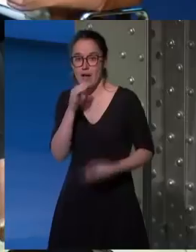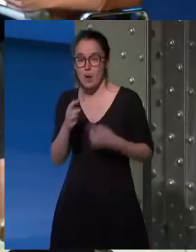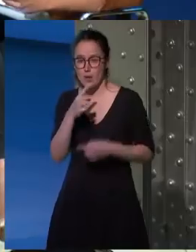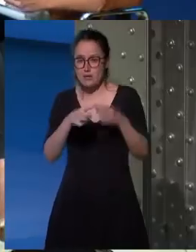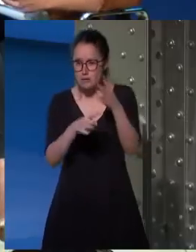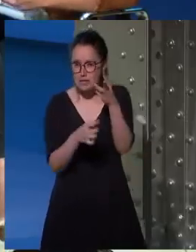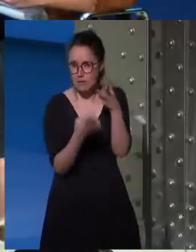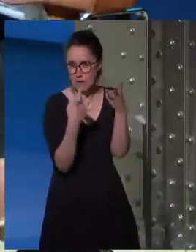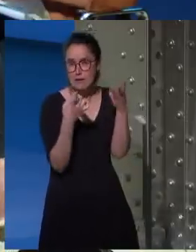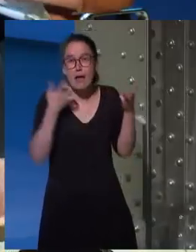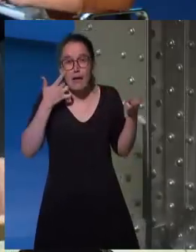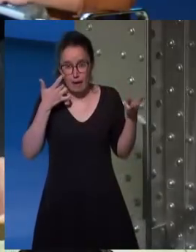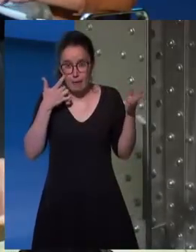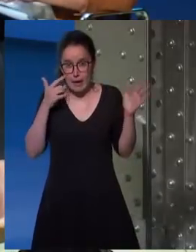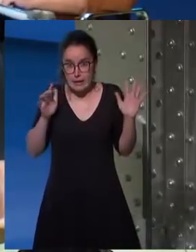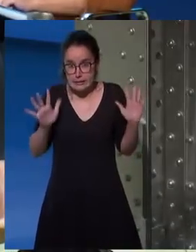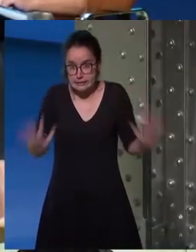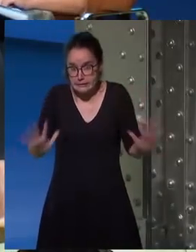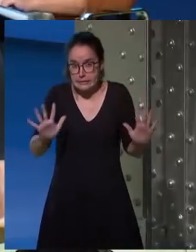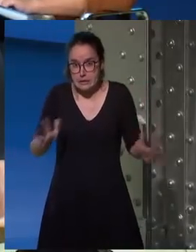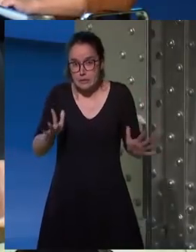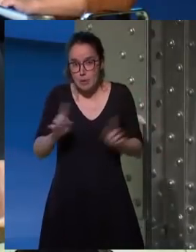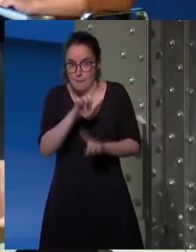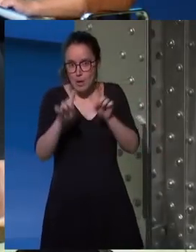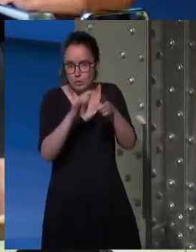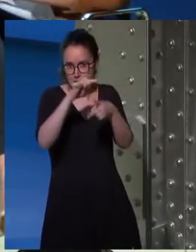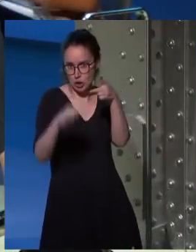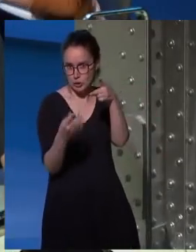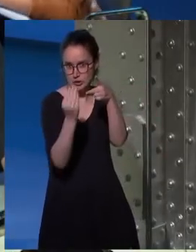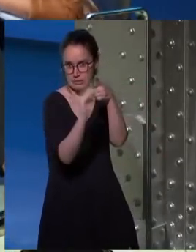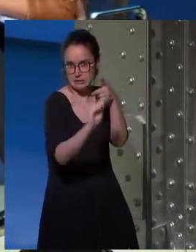algunas cosillas más, así que voy a ir un par de preguntas